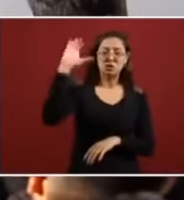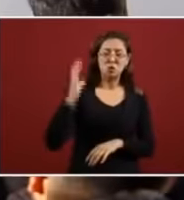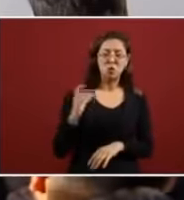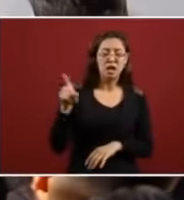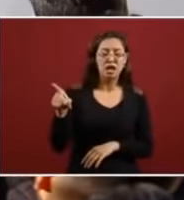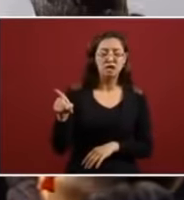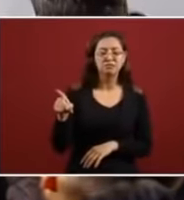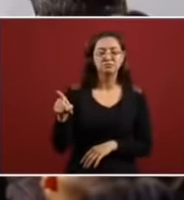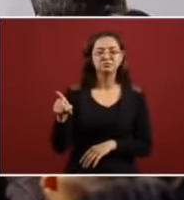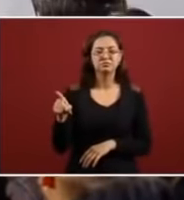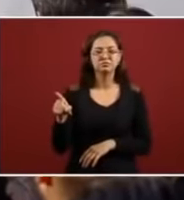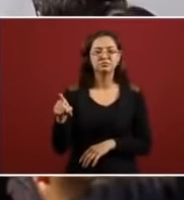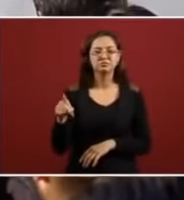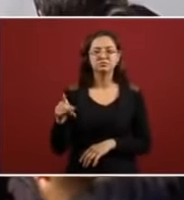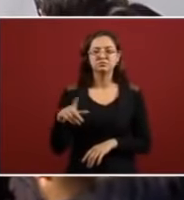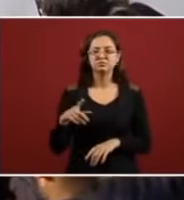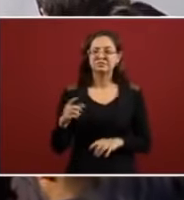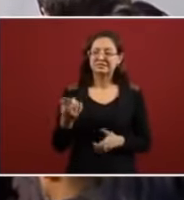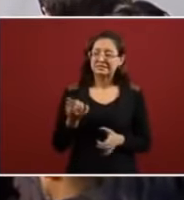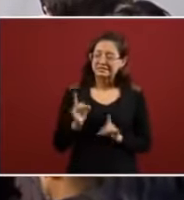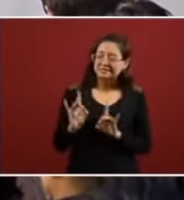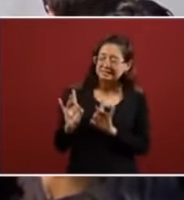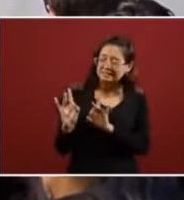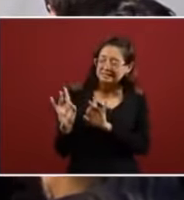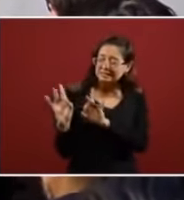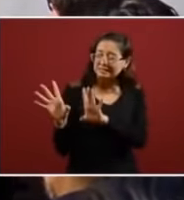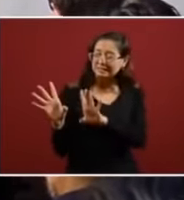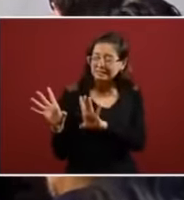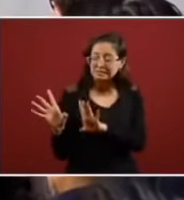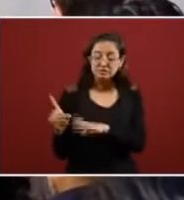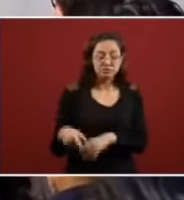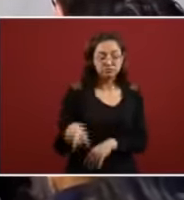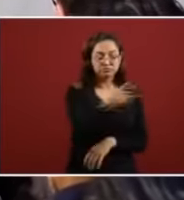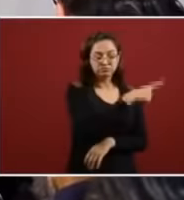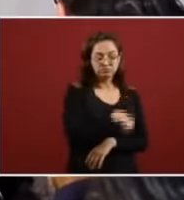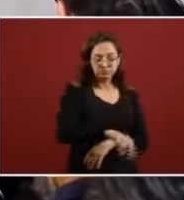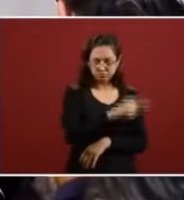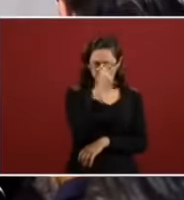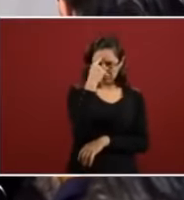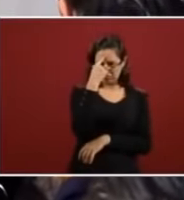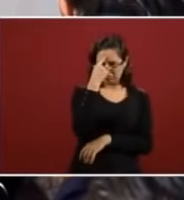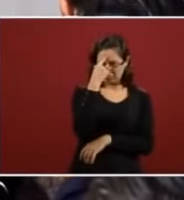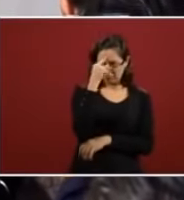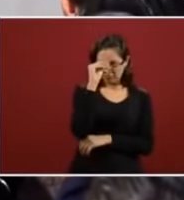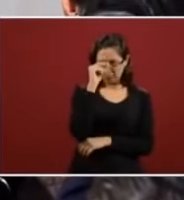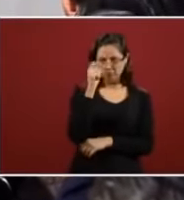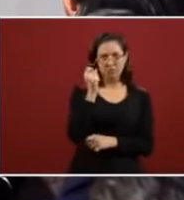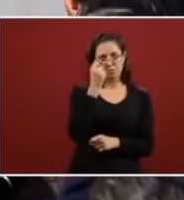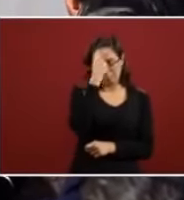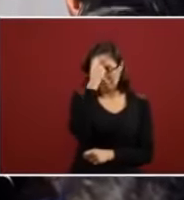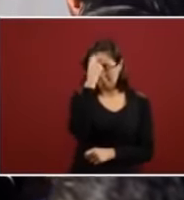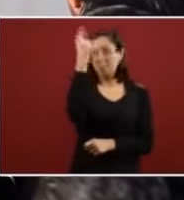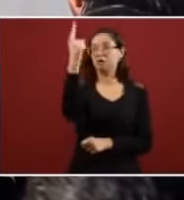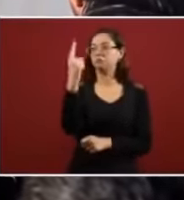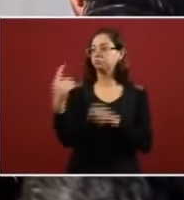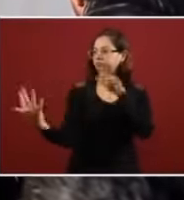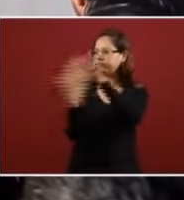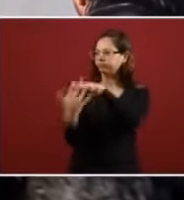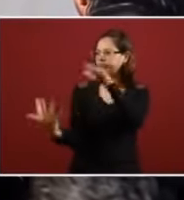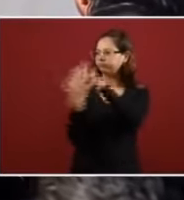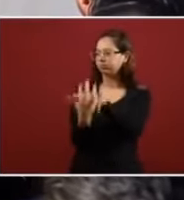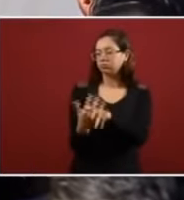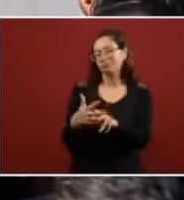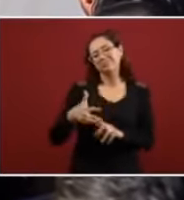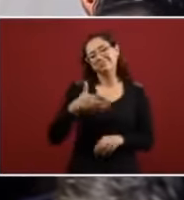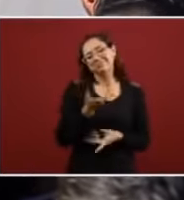y brota ese pensamiento el observador es decir